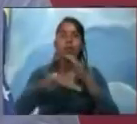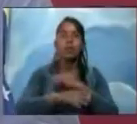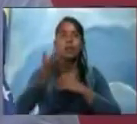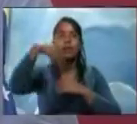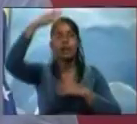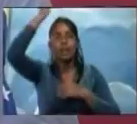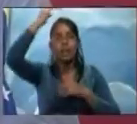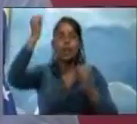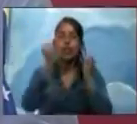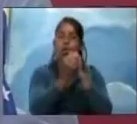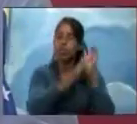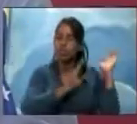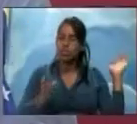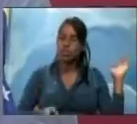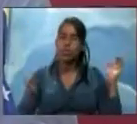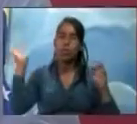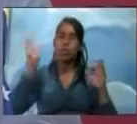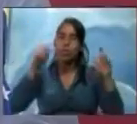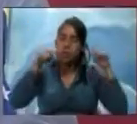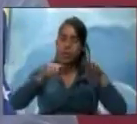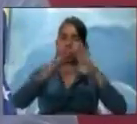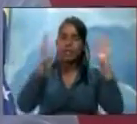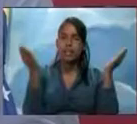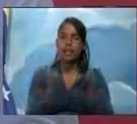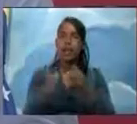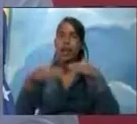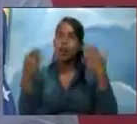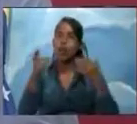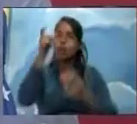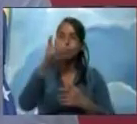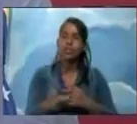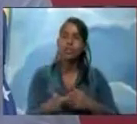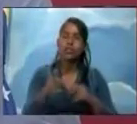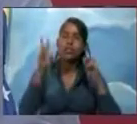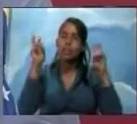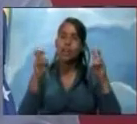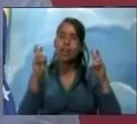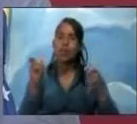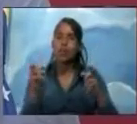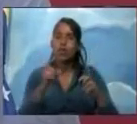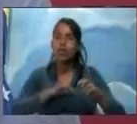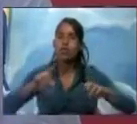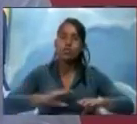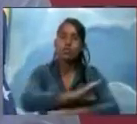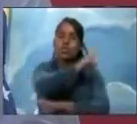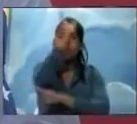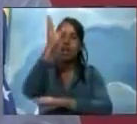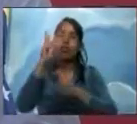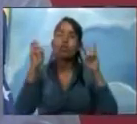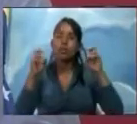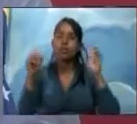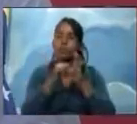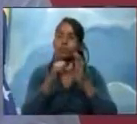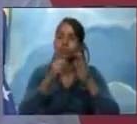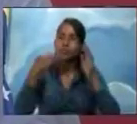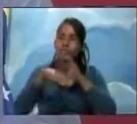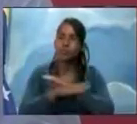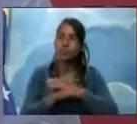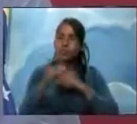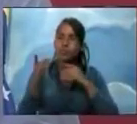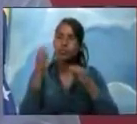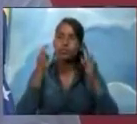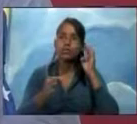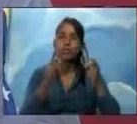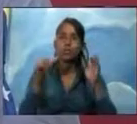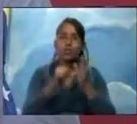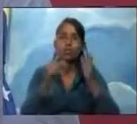Cristo. Vendremos a esta tierra, la cual va a ser una tierra nueva, un cielo nuevo, donde va a morar la justicia,